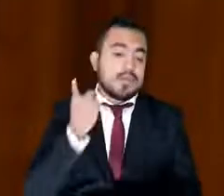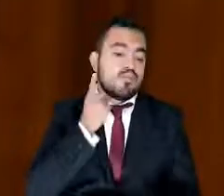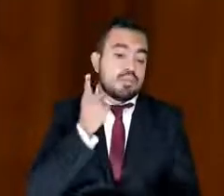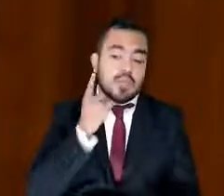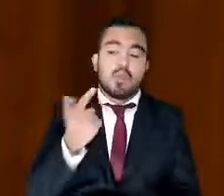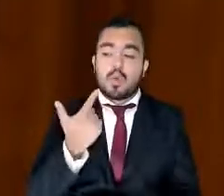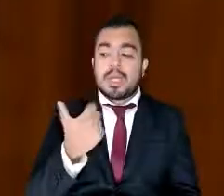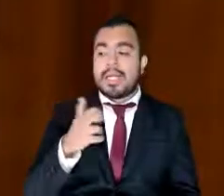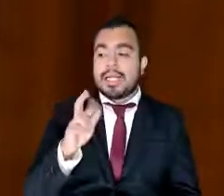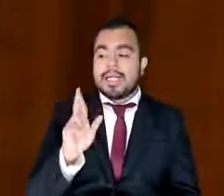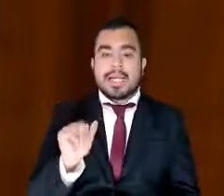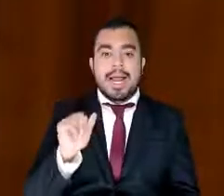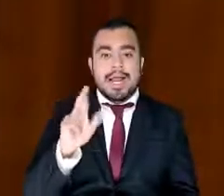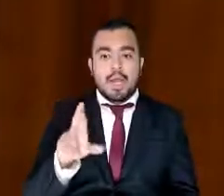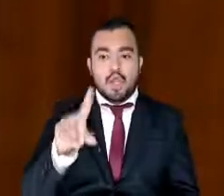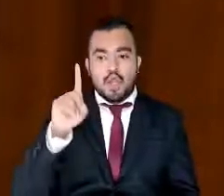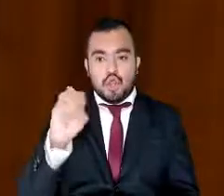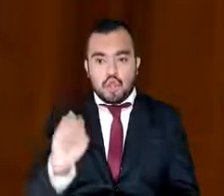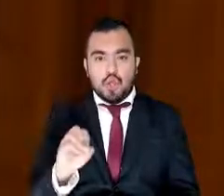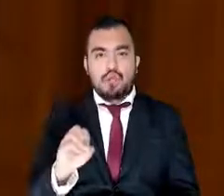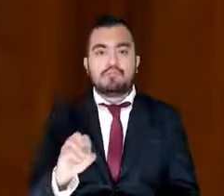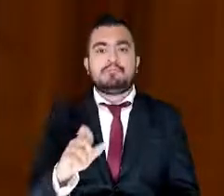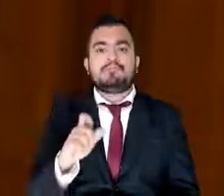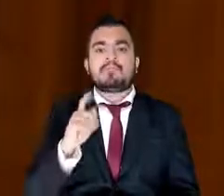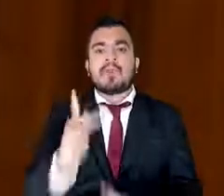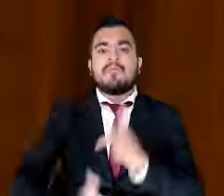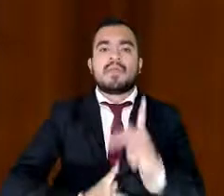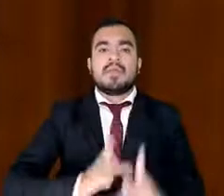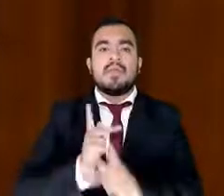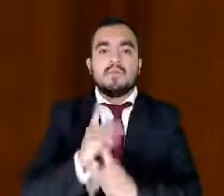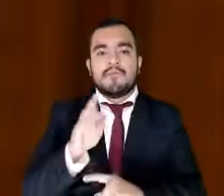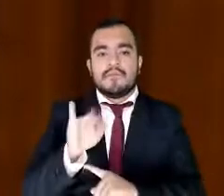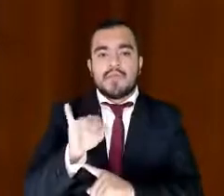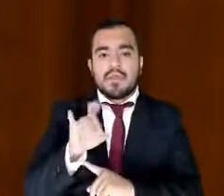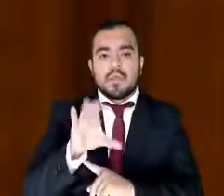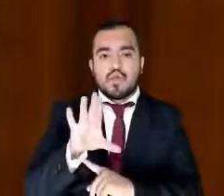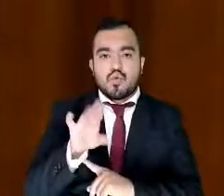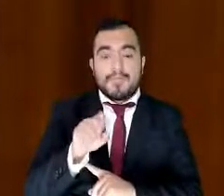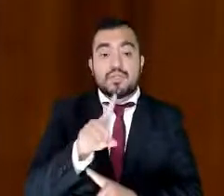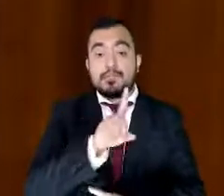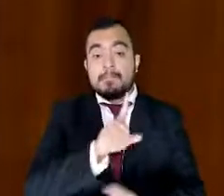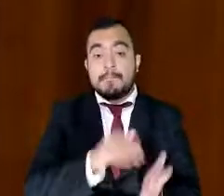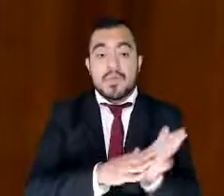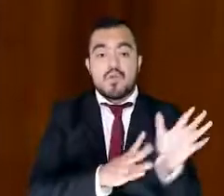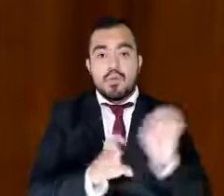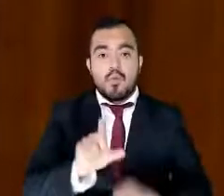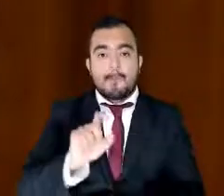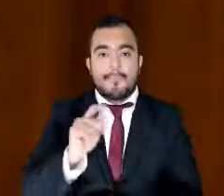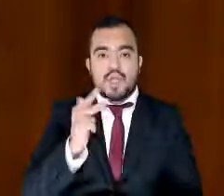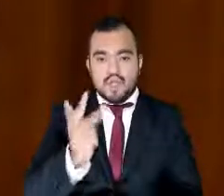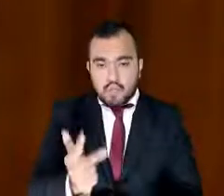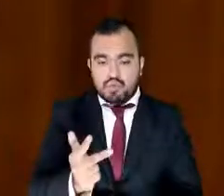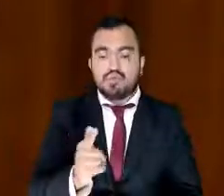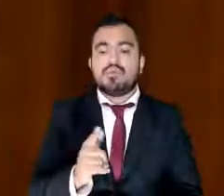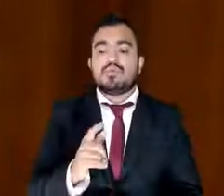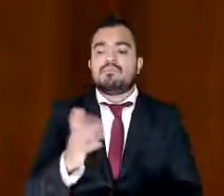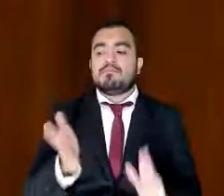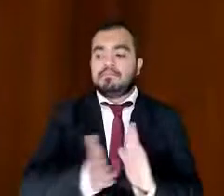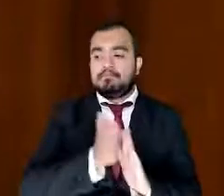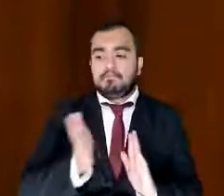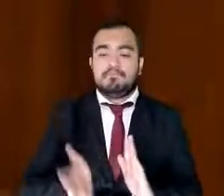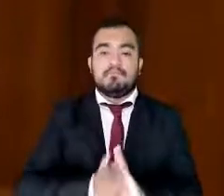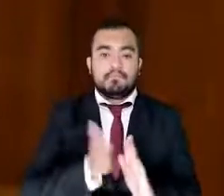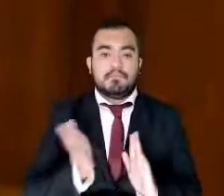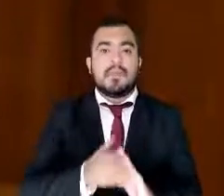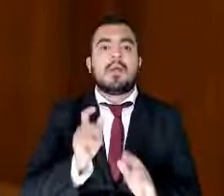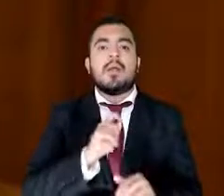Gerardo, el Fideicomiso 1928, se han llevado a cabo obras importantes como el sistema de